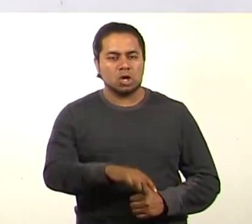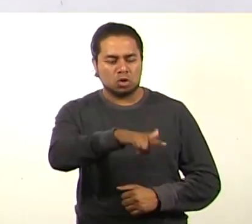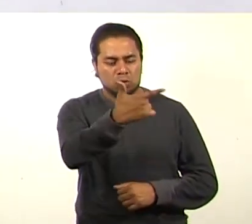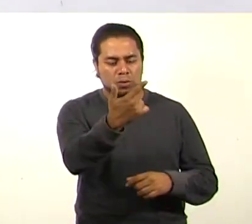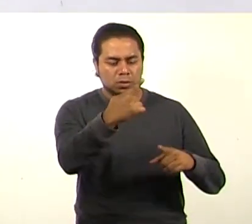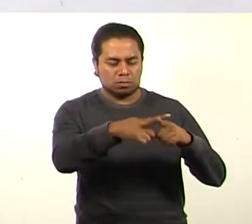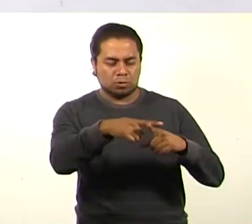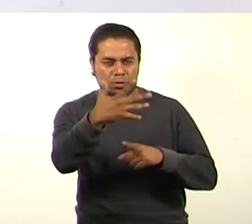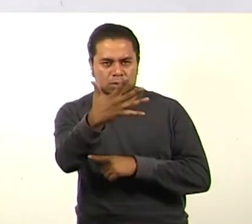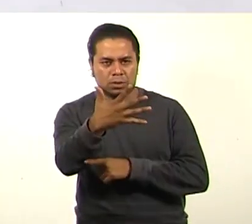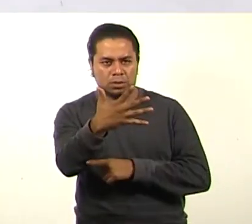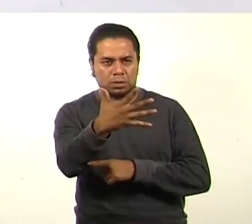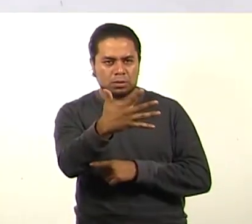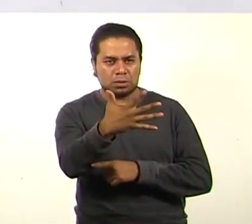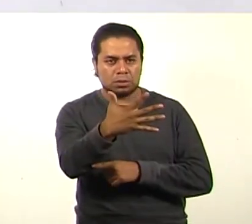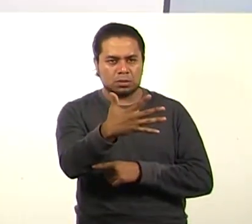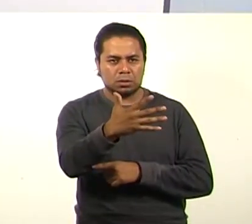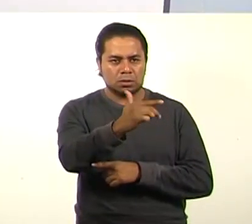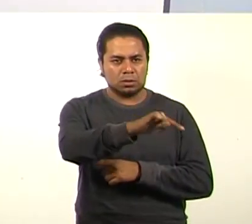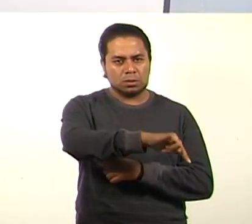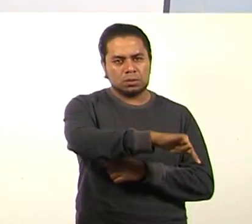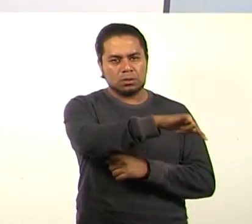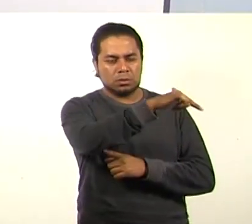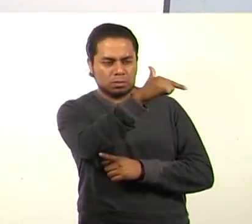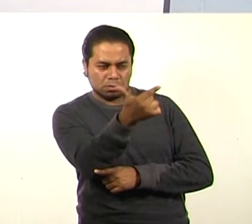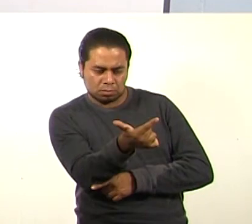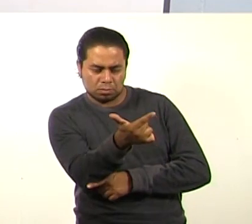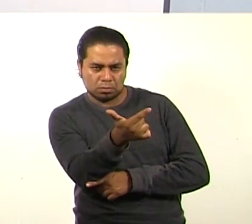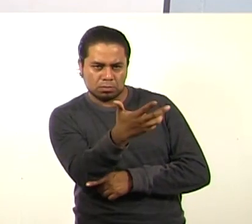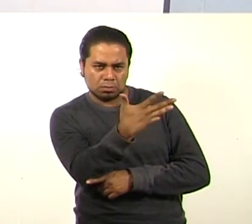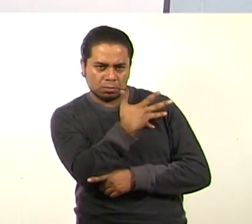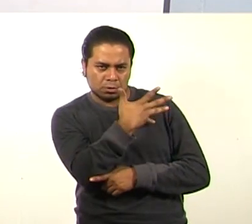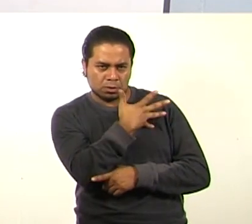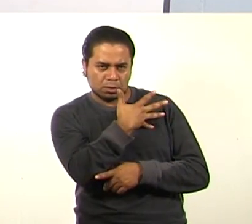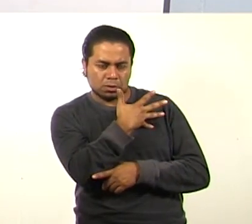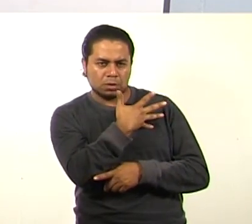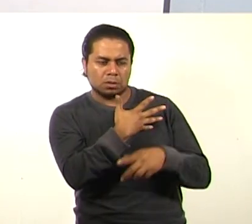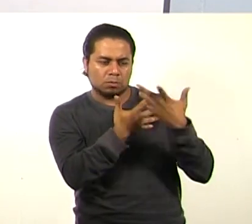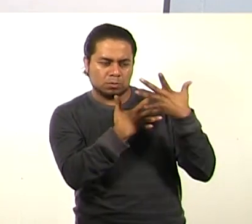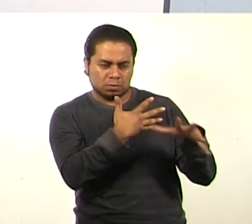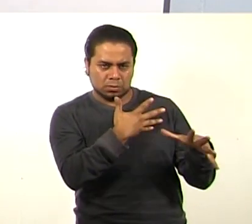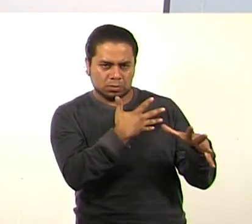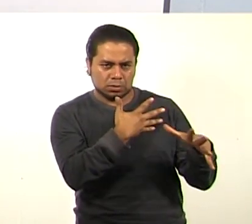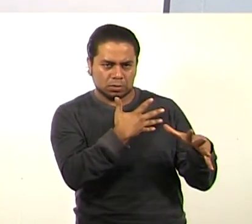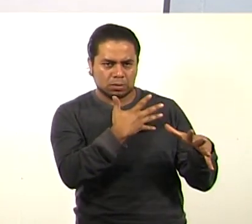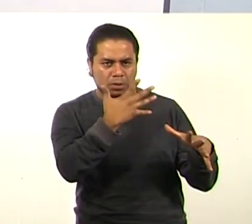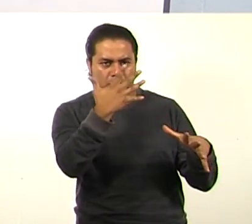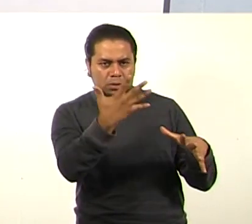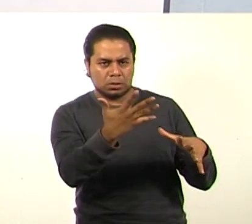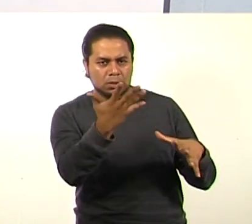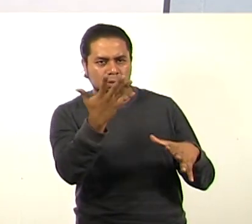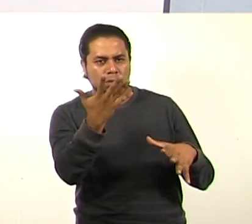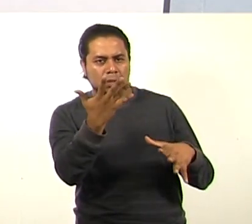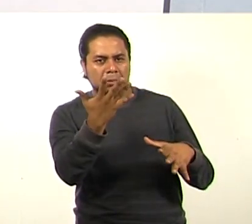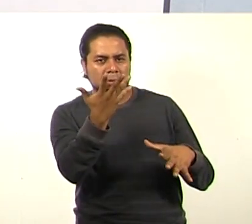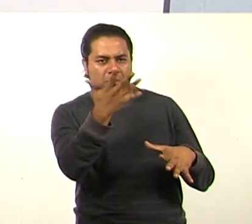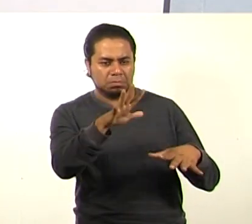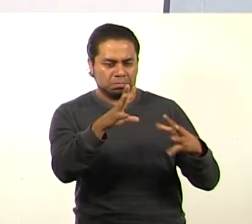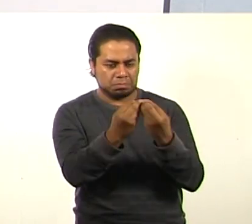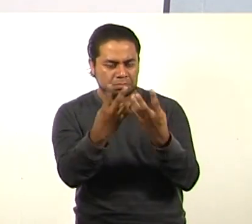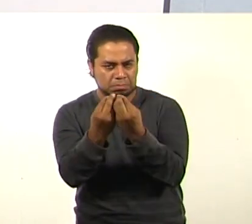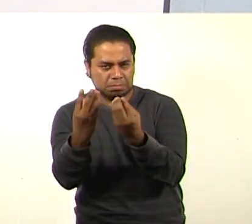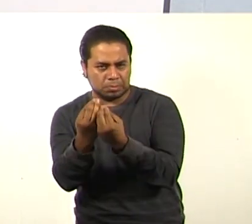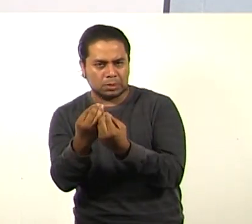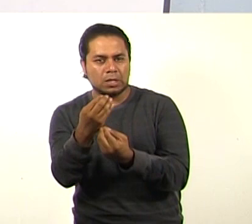5. De 10, de 12 tenemos las decenas. Si son 5 decenas, tenemos 50,